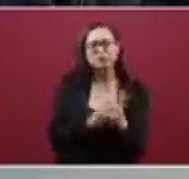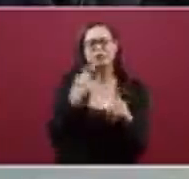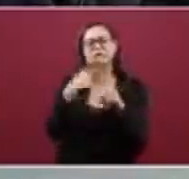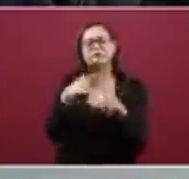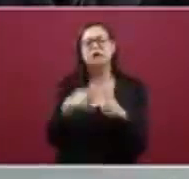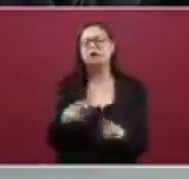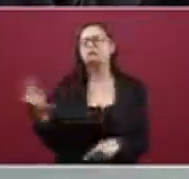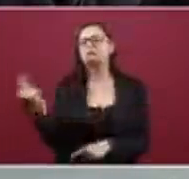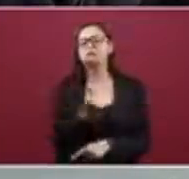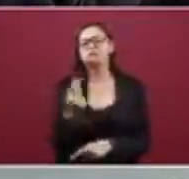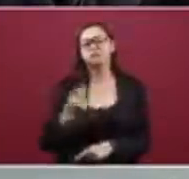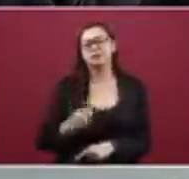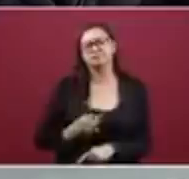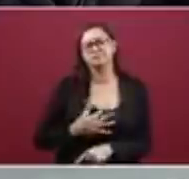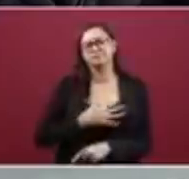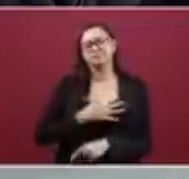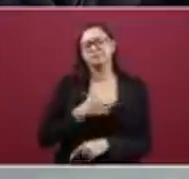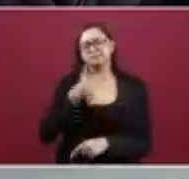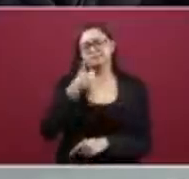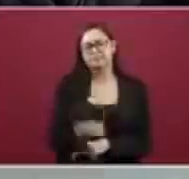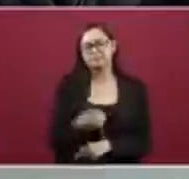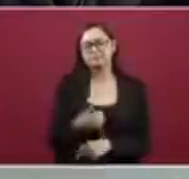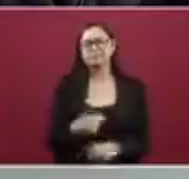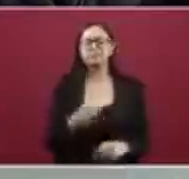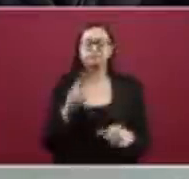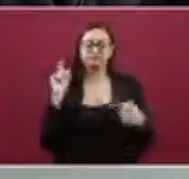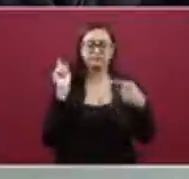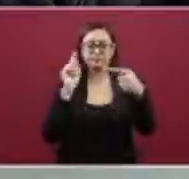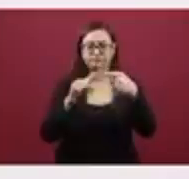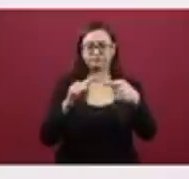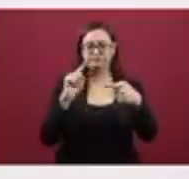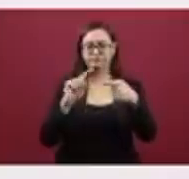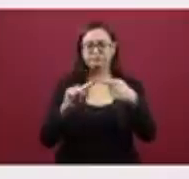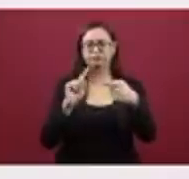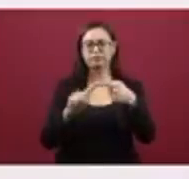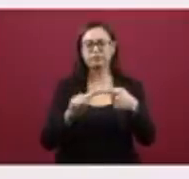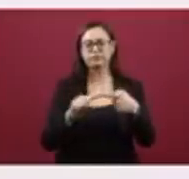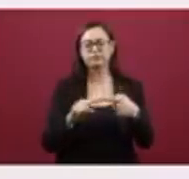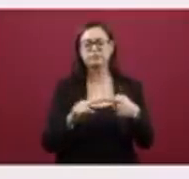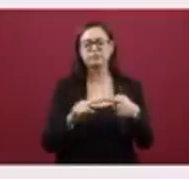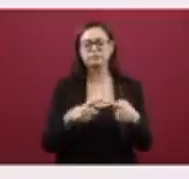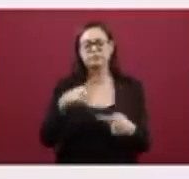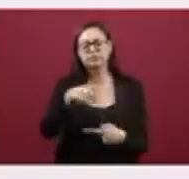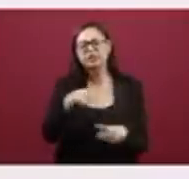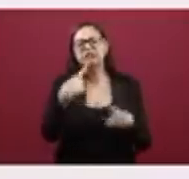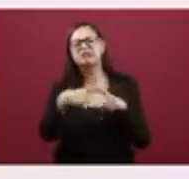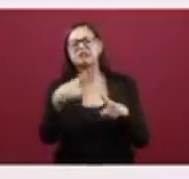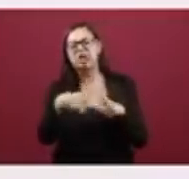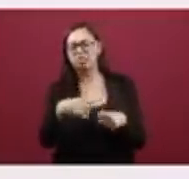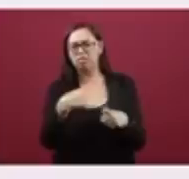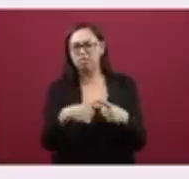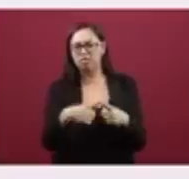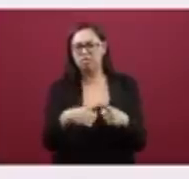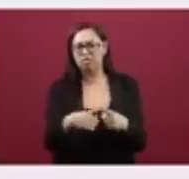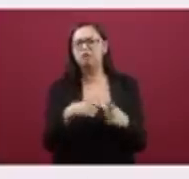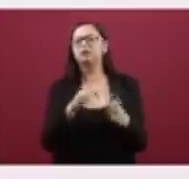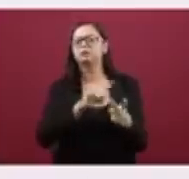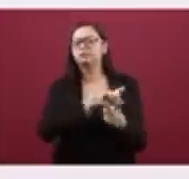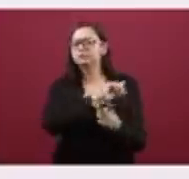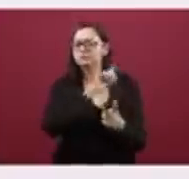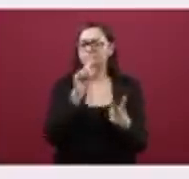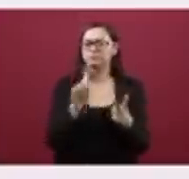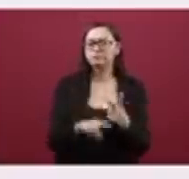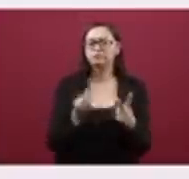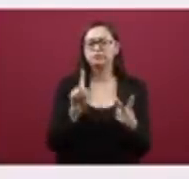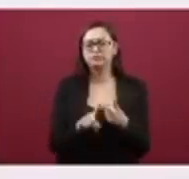primero se identifica a las personas que recibirán la ayuda posteriormente